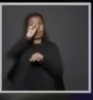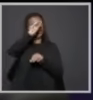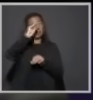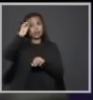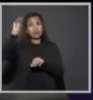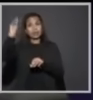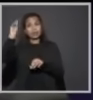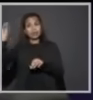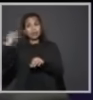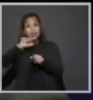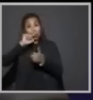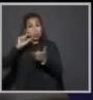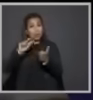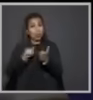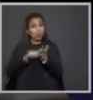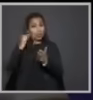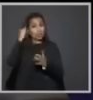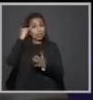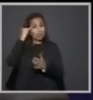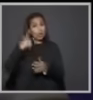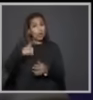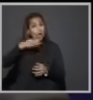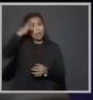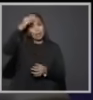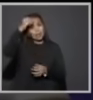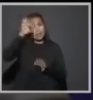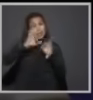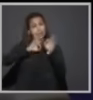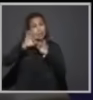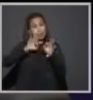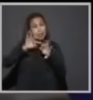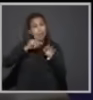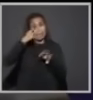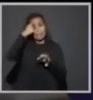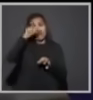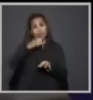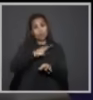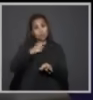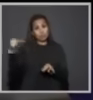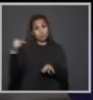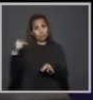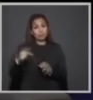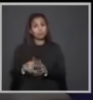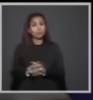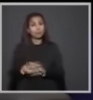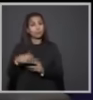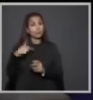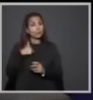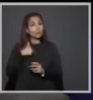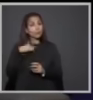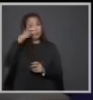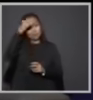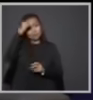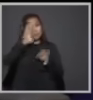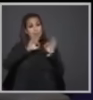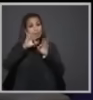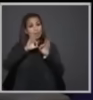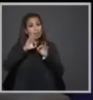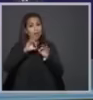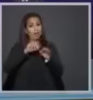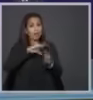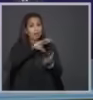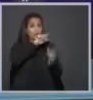y aprendí a trabajar para los pobres en las comunidades. Ahí